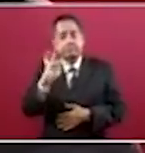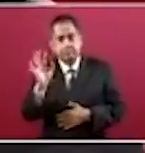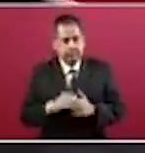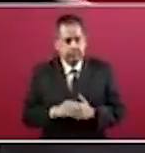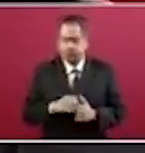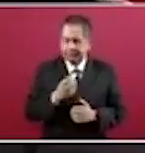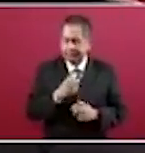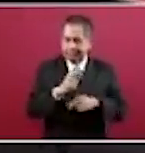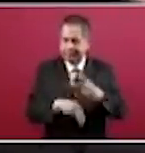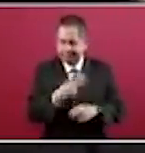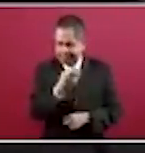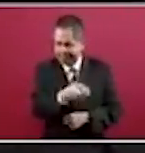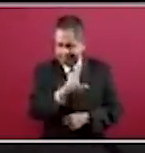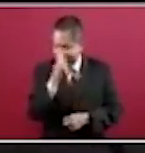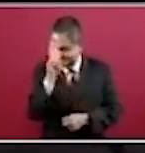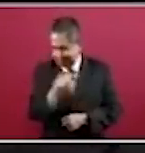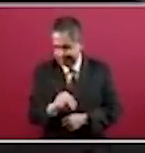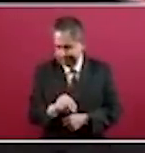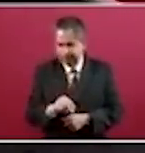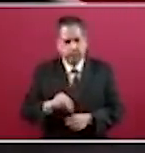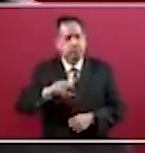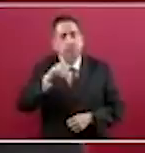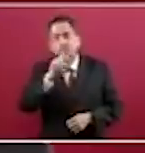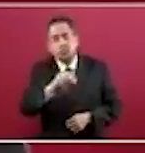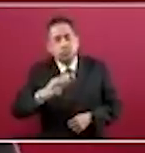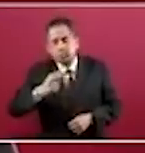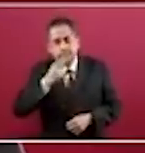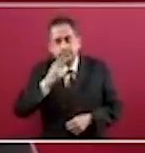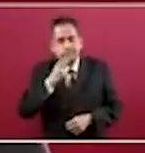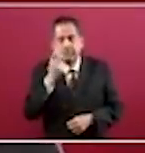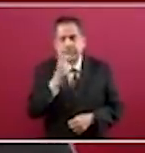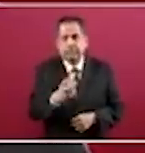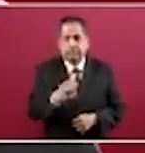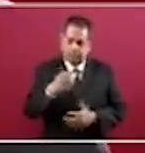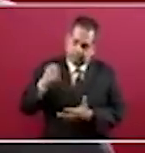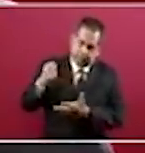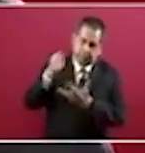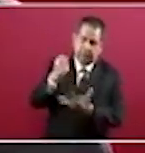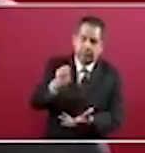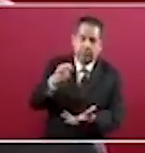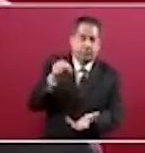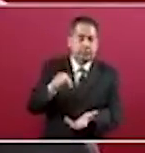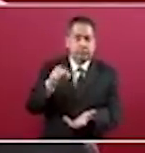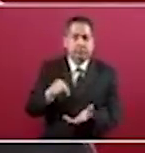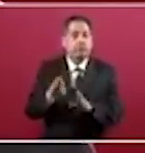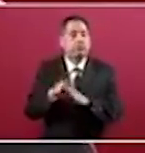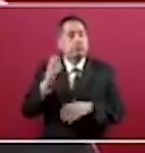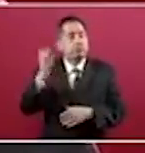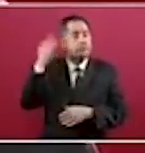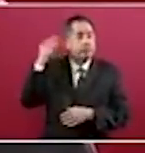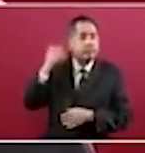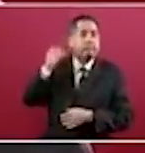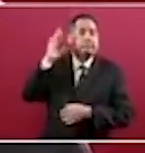no va a ser así, es decir, no se va a utilizar el presupuesto como era